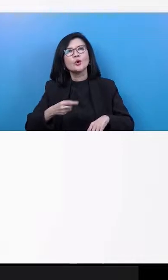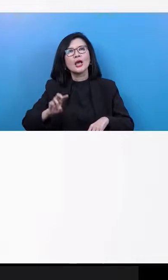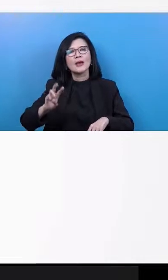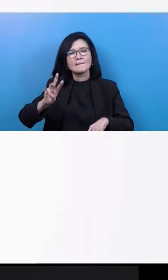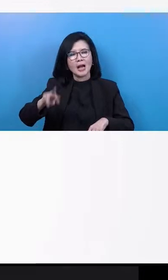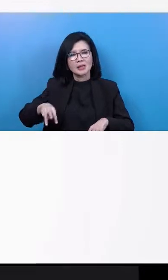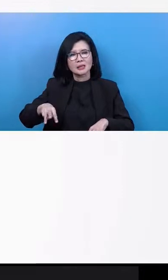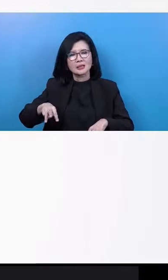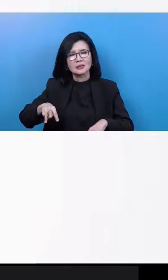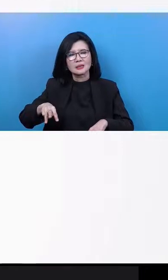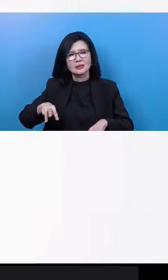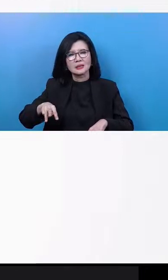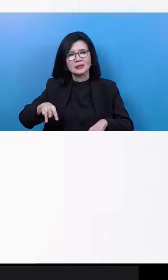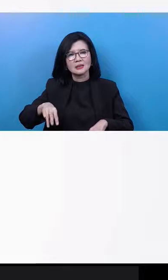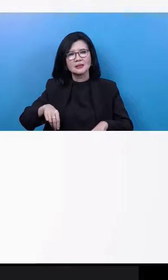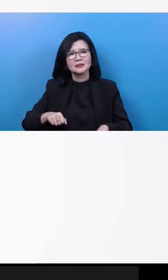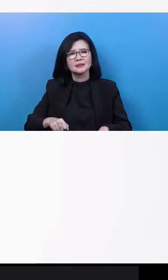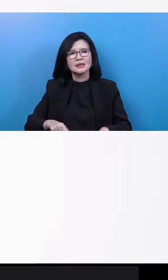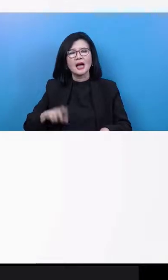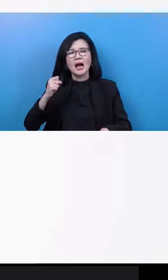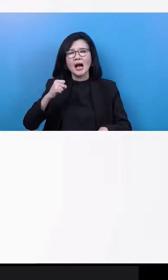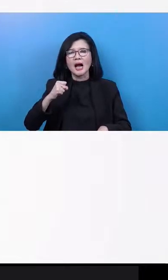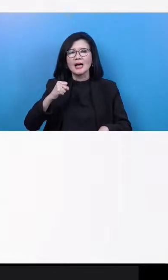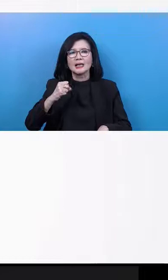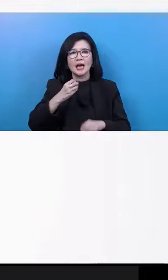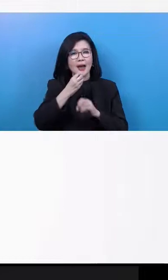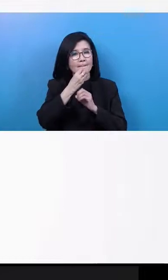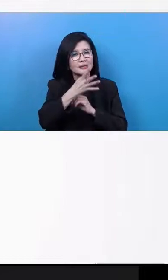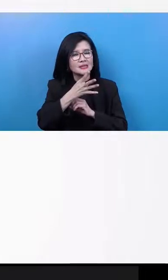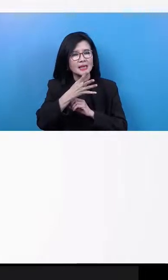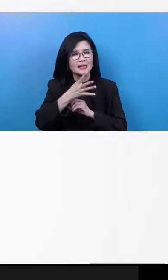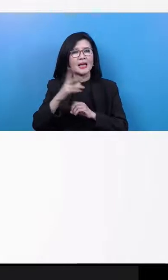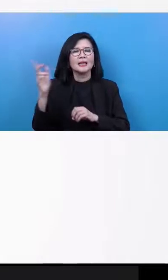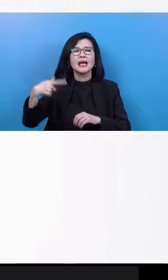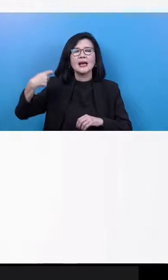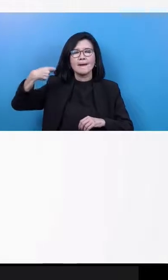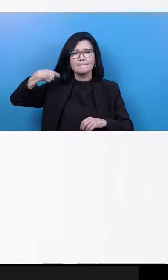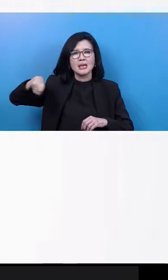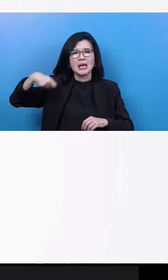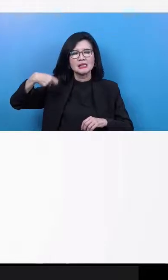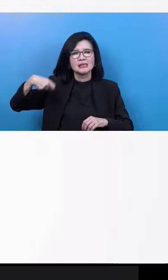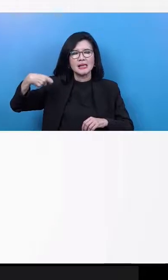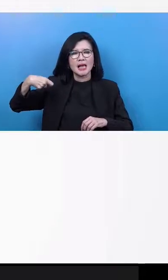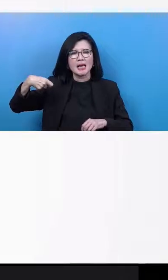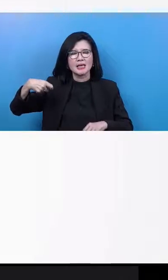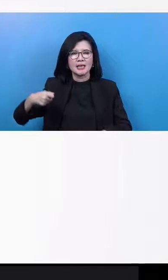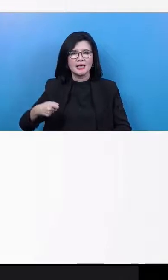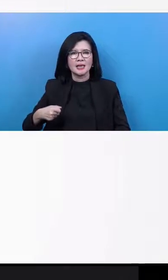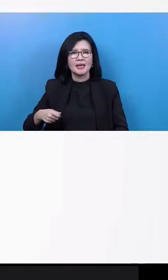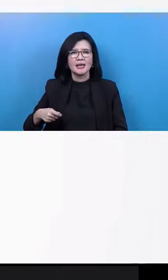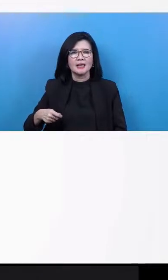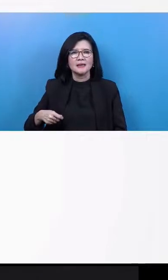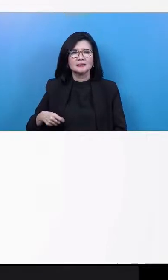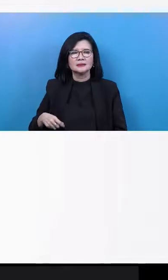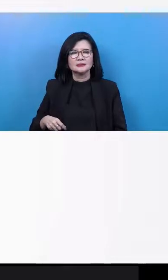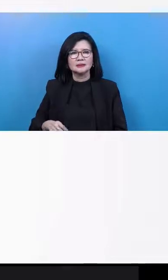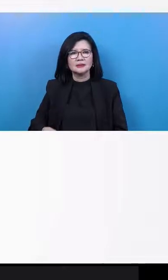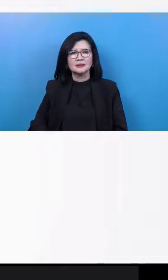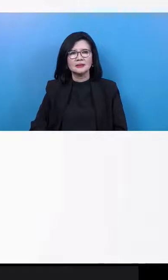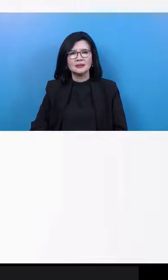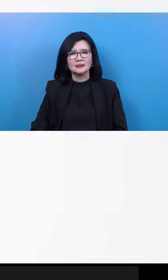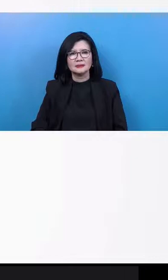de la declaratoria Centroamérica Unida contra el Coronavirus, el cual incorporaba 3 ejes